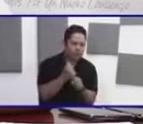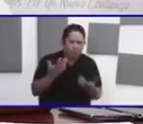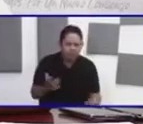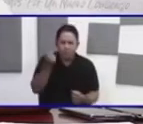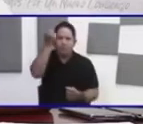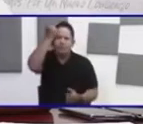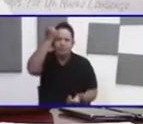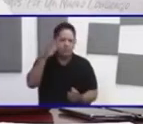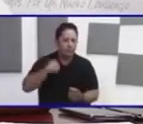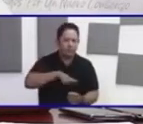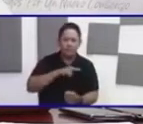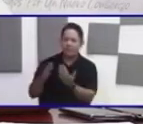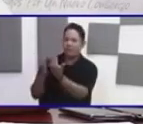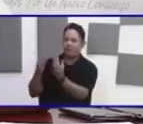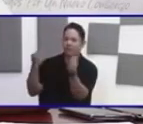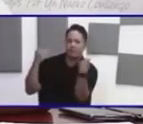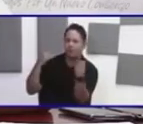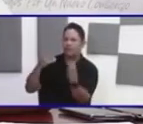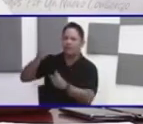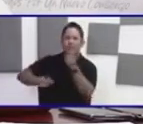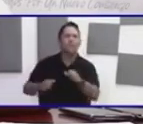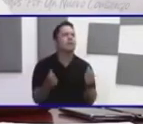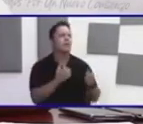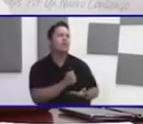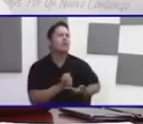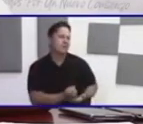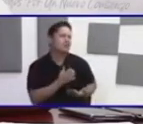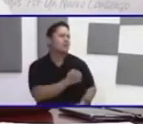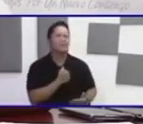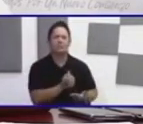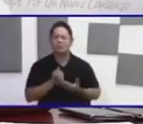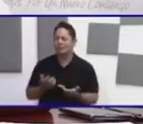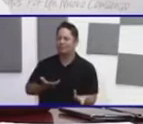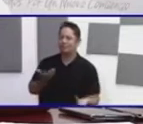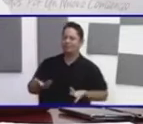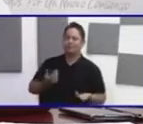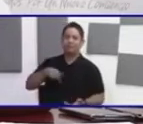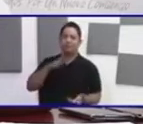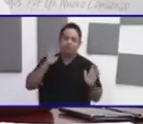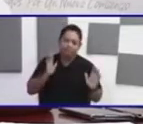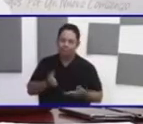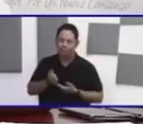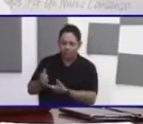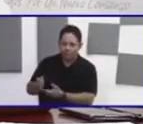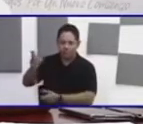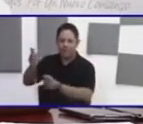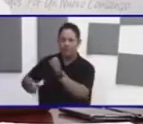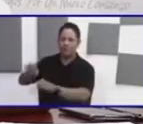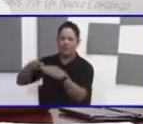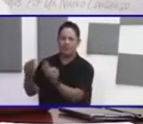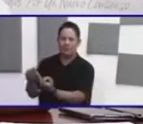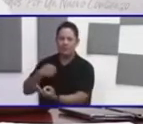el requerimiento de las familias con justa razón de querer tener a sus familiares aquí. Pero también ahora cuando hagamos el